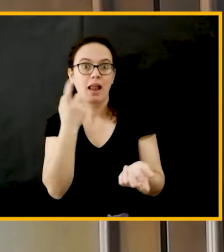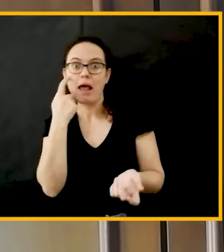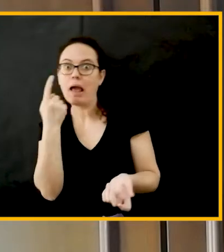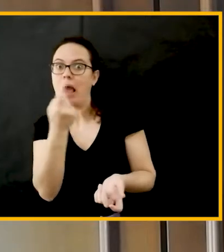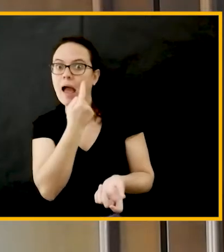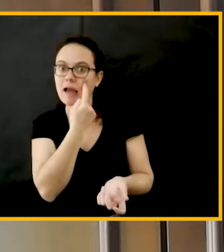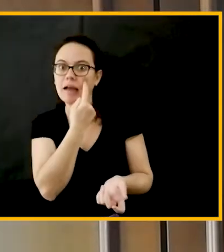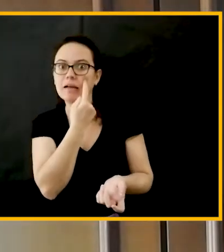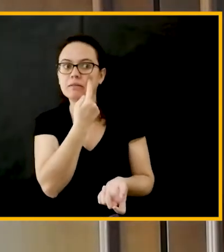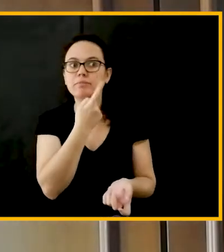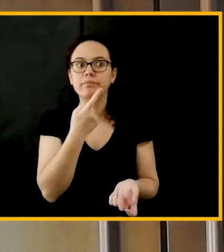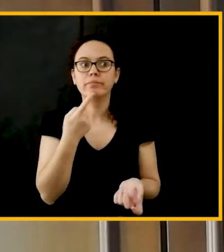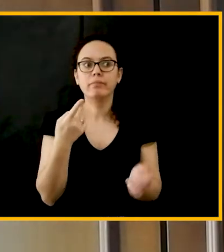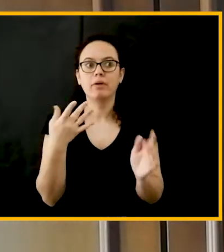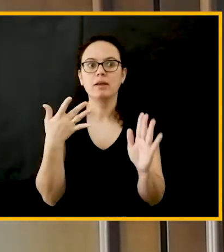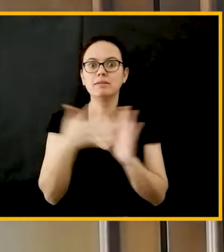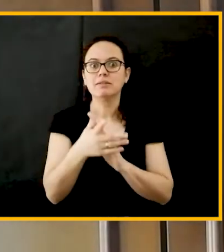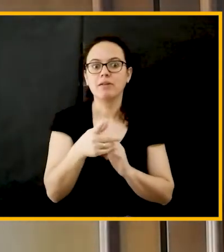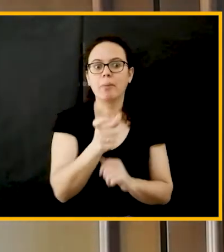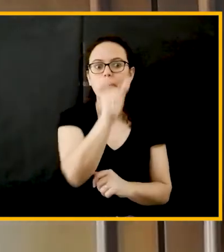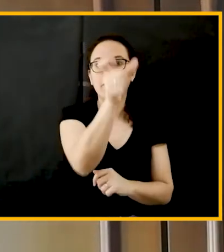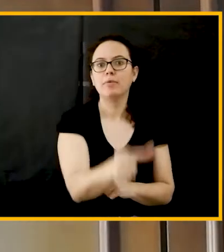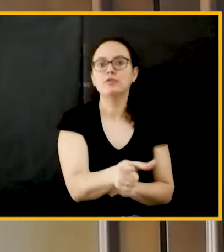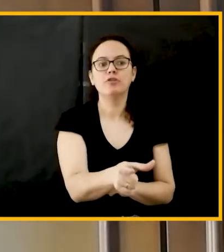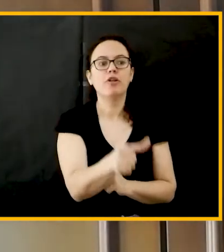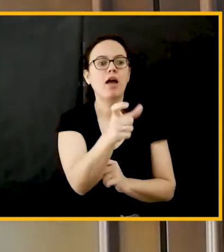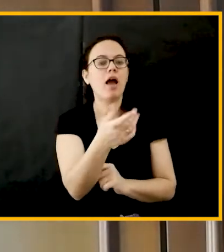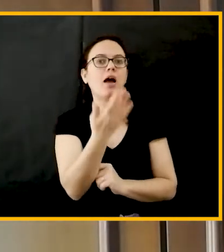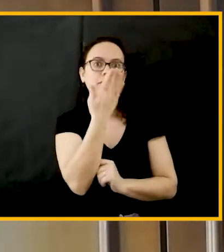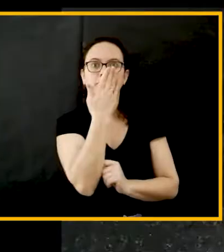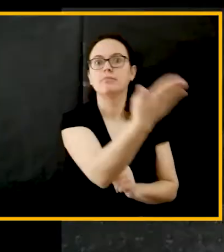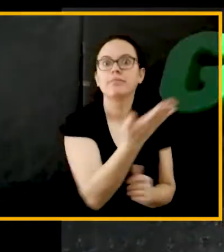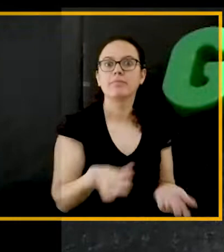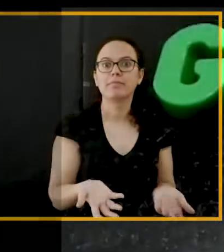eyes, pues una persona transparente.